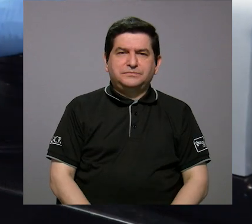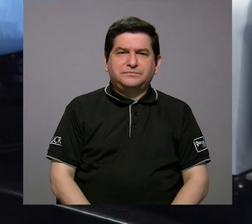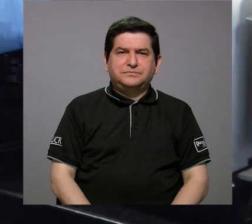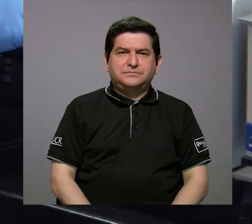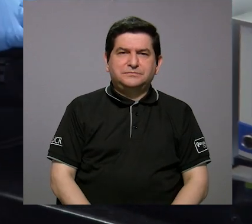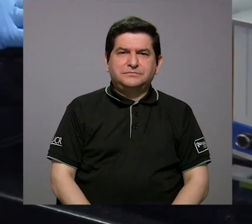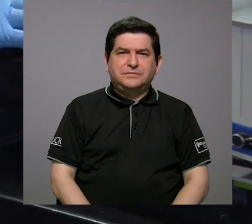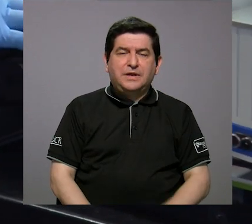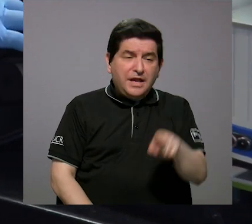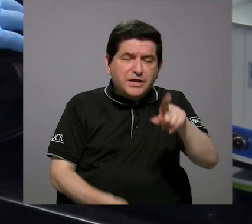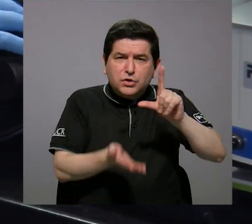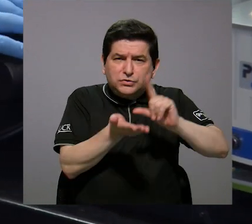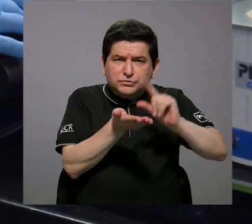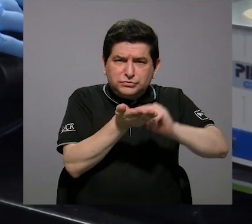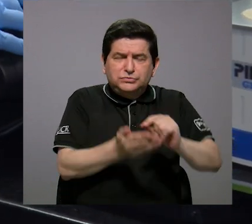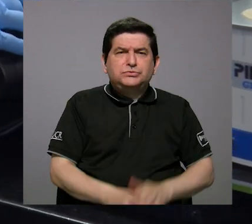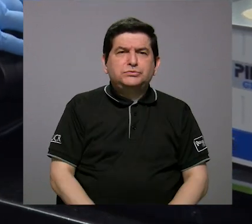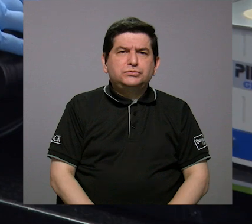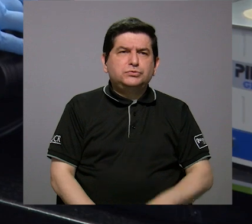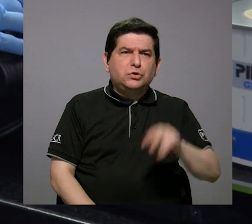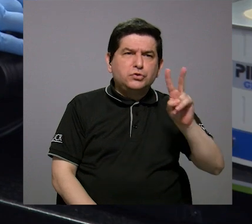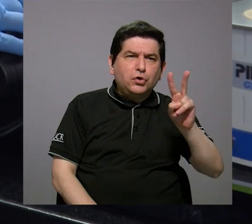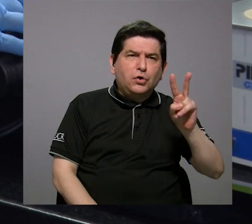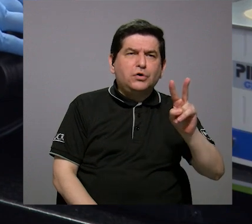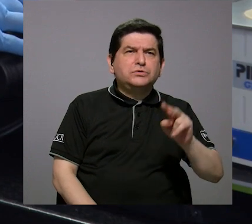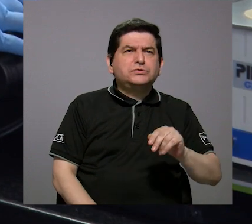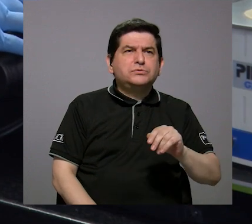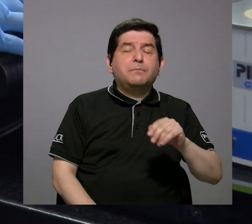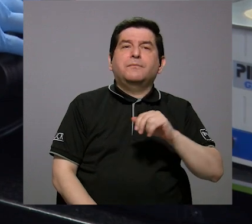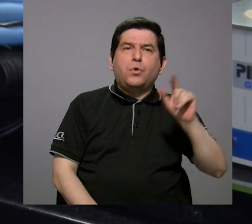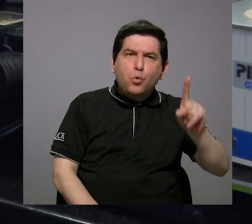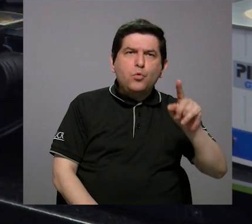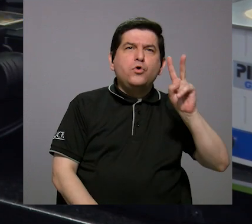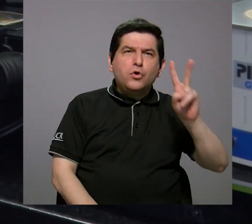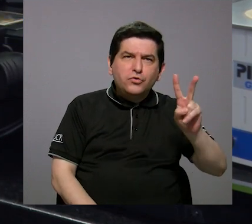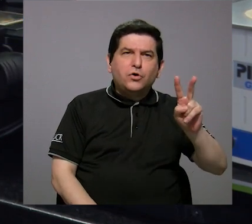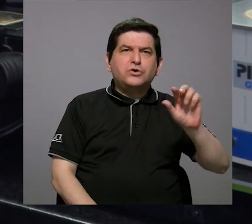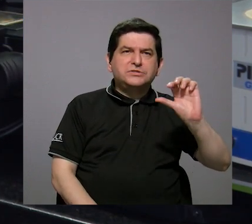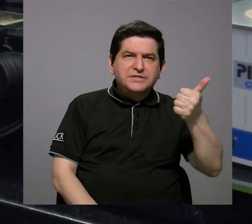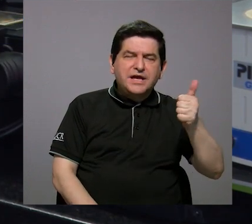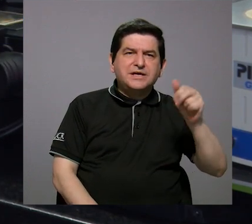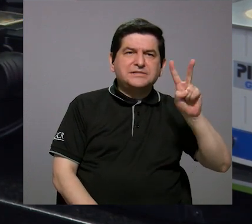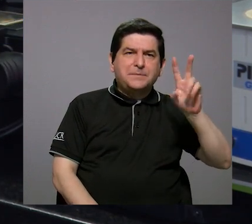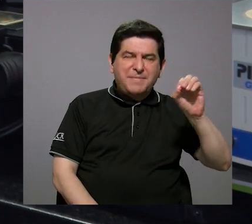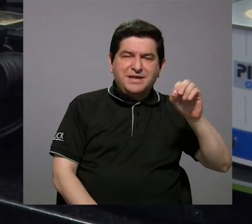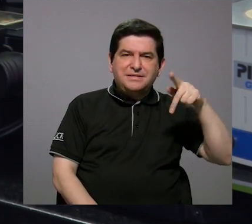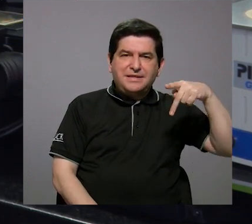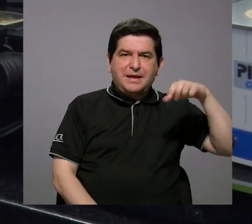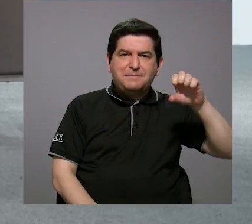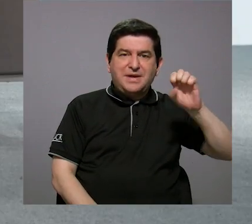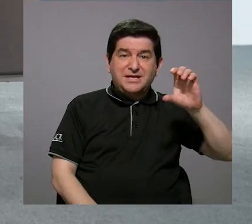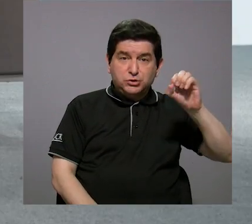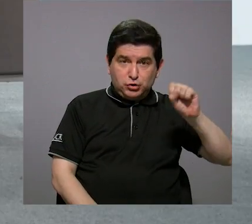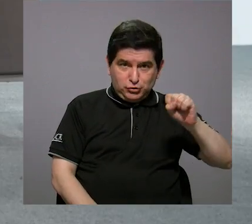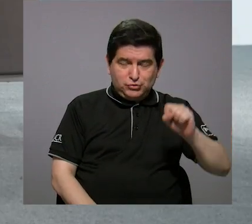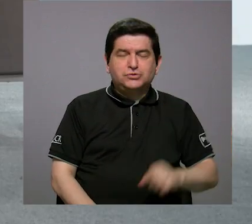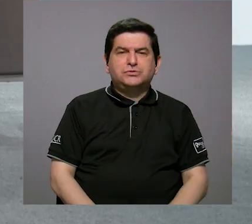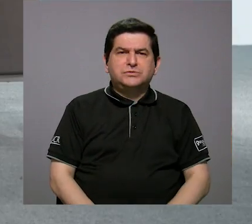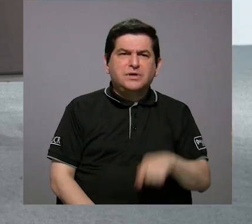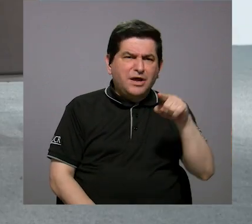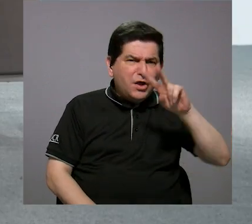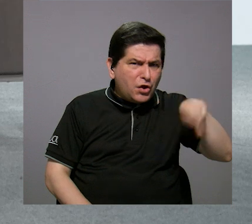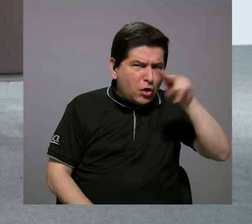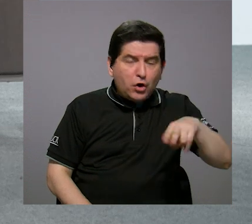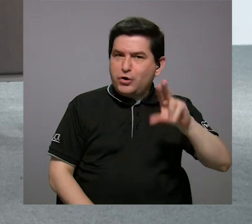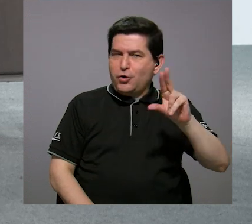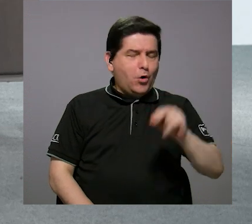emitió básicamente en denominaciones de 2, de 1, 2, 10 y 20 pesos. Colones. Pesos